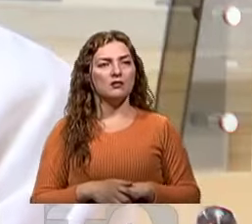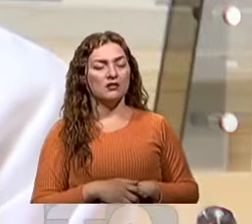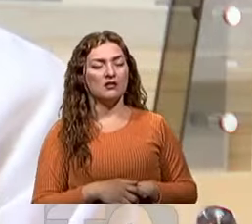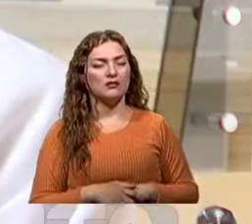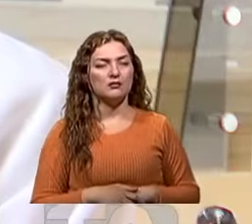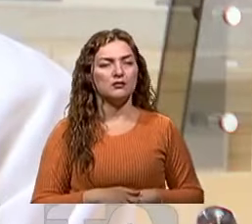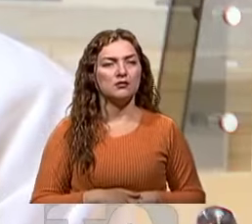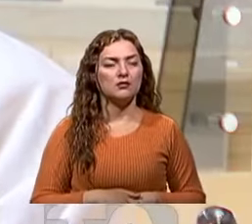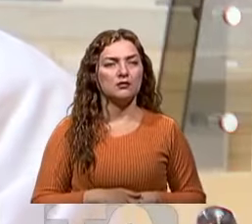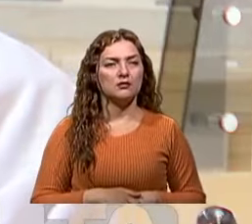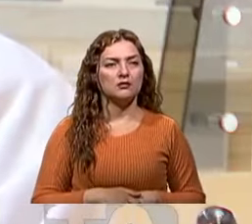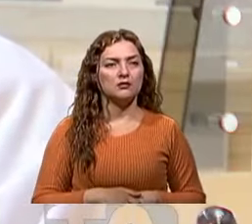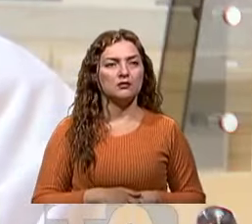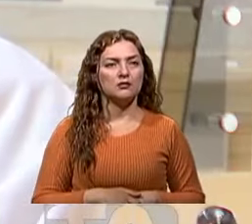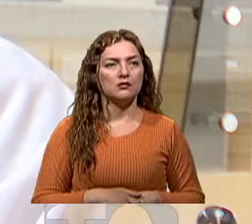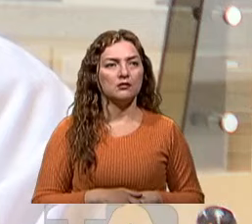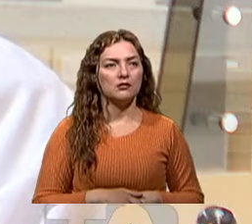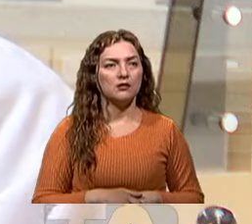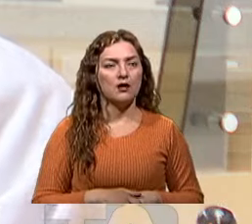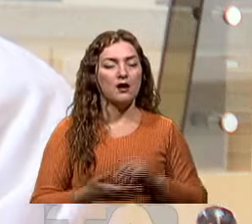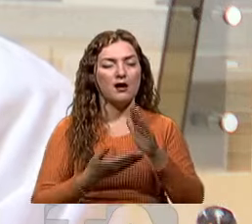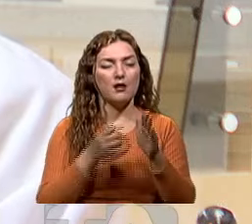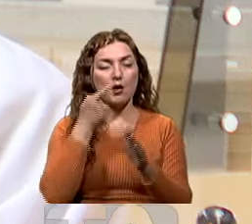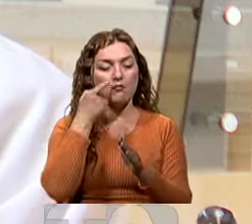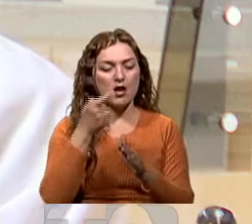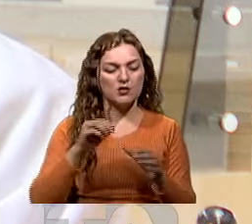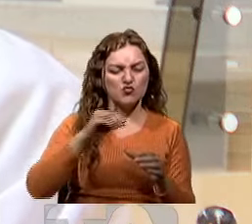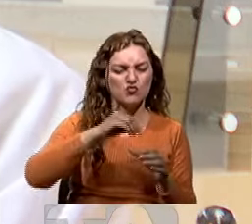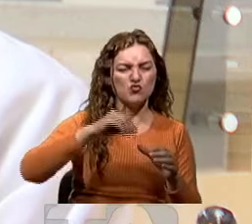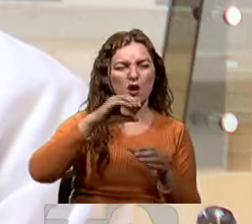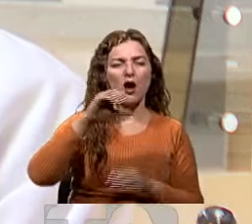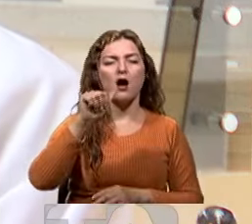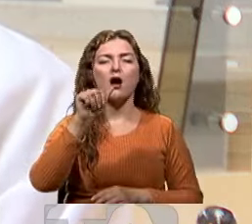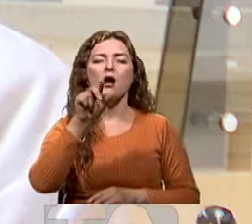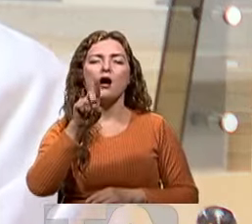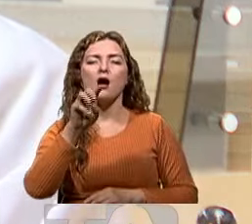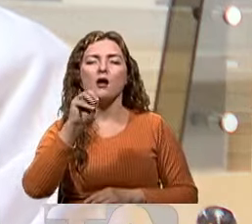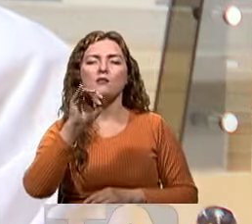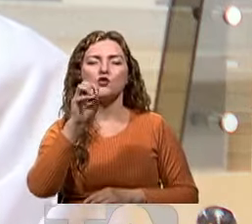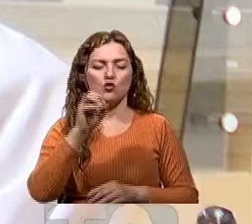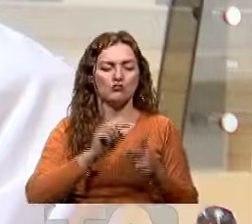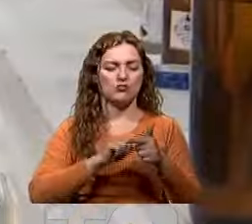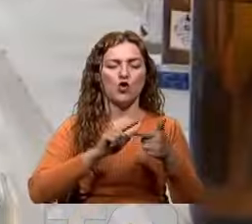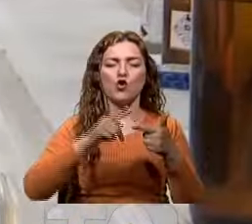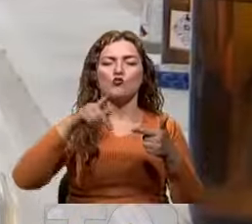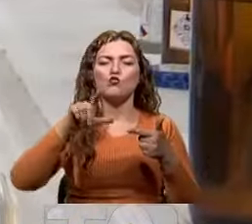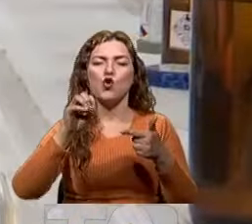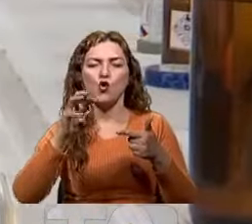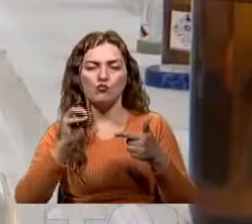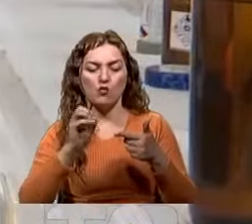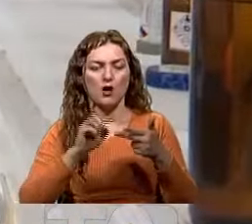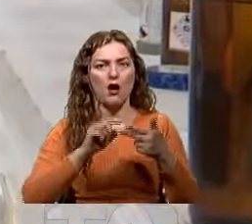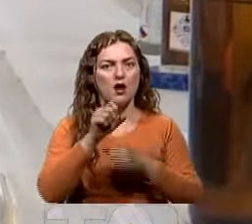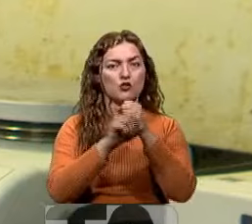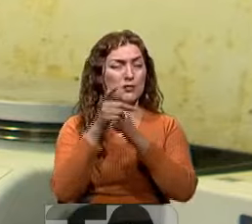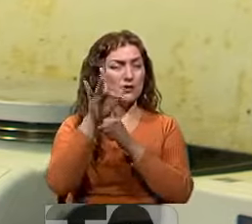que existe contaminación y que existe la presencia de plomo y cadmio en estos organismos. Desde el 2018,